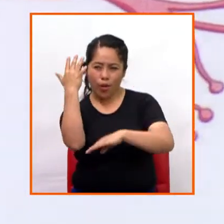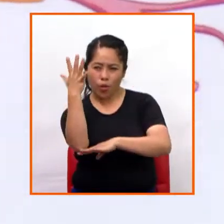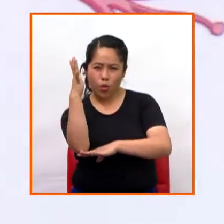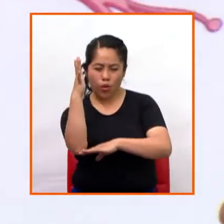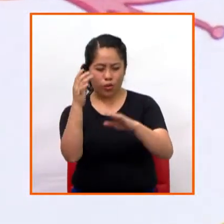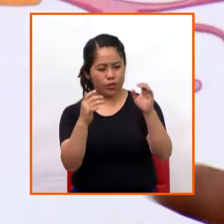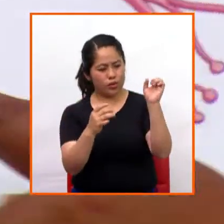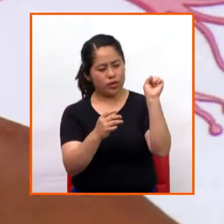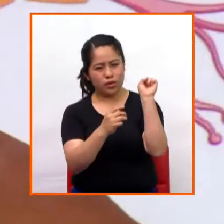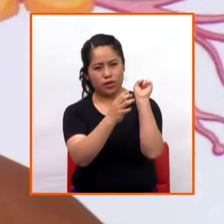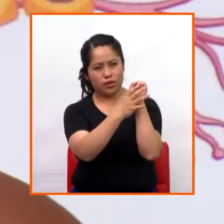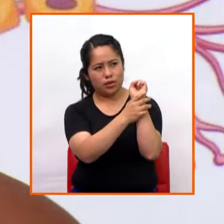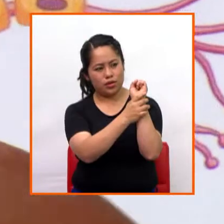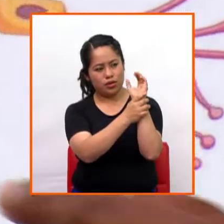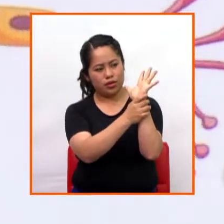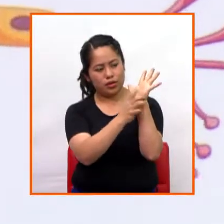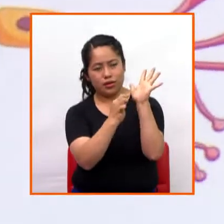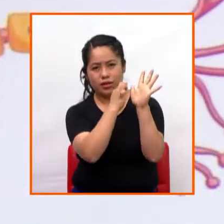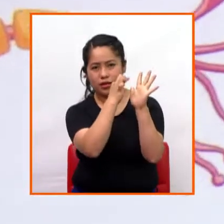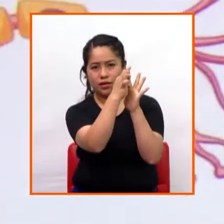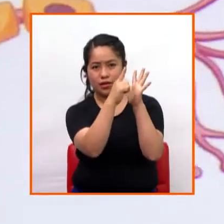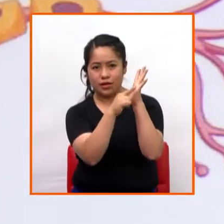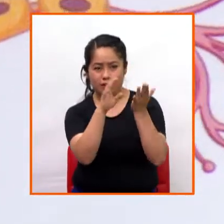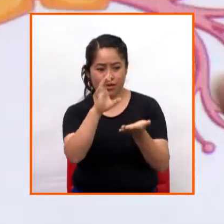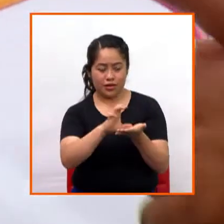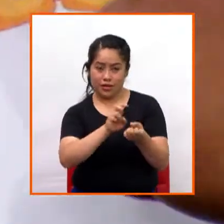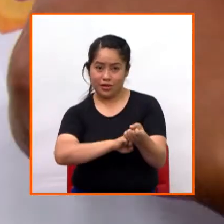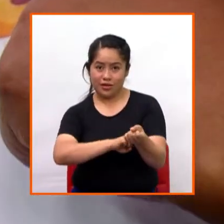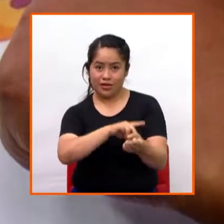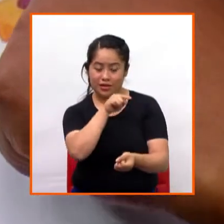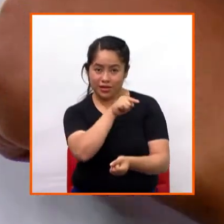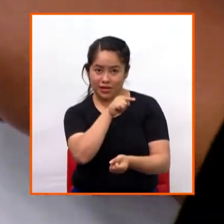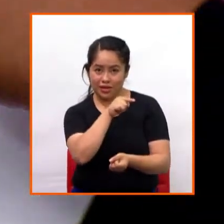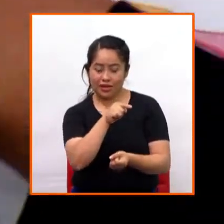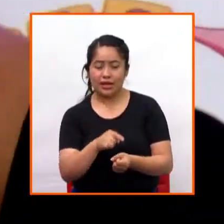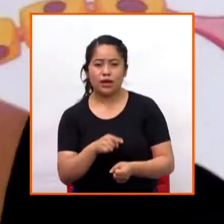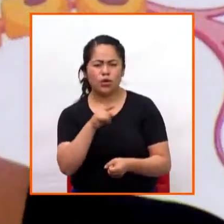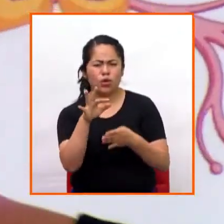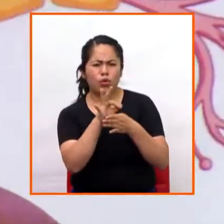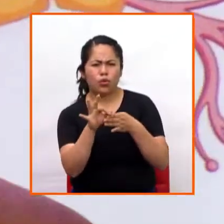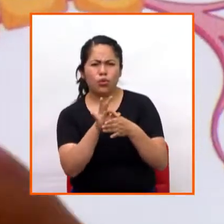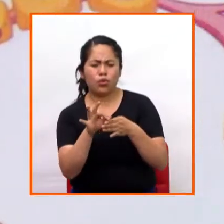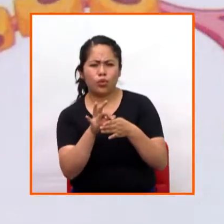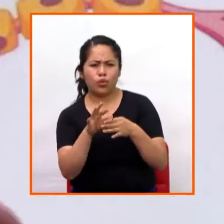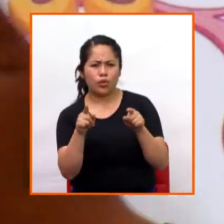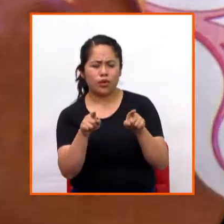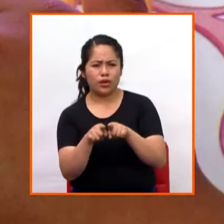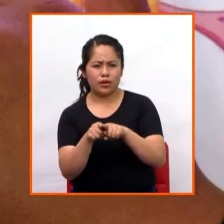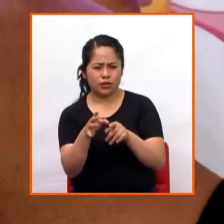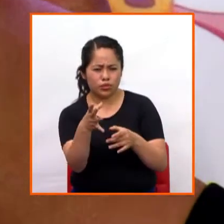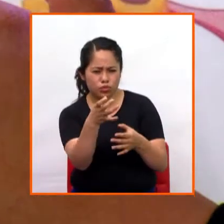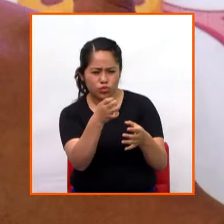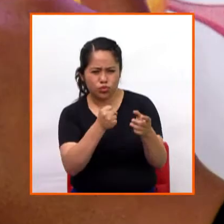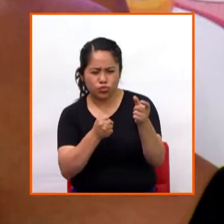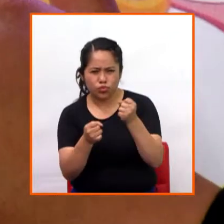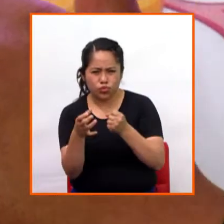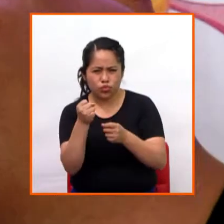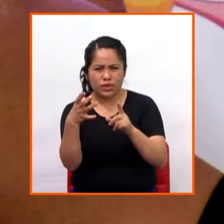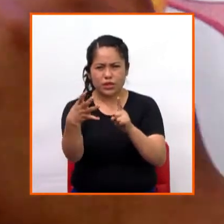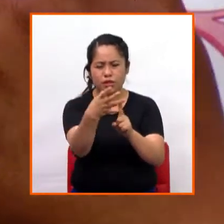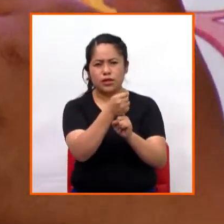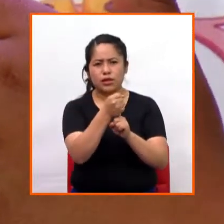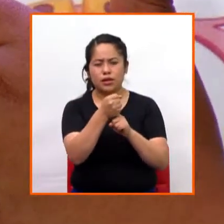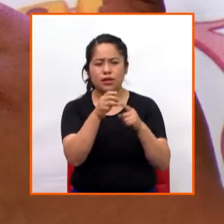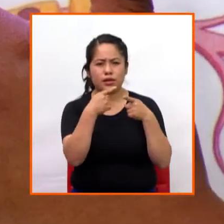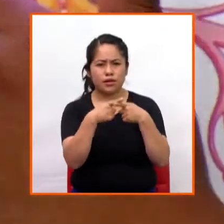árbol. Y estas dendritas tienen la función de recabar estímulos del medio e introducirlos,